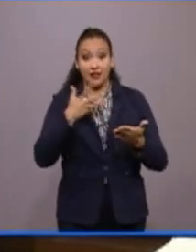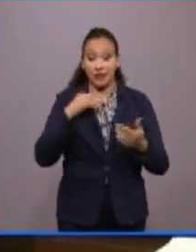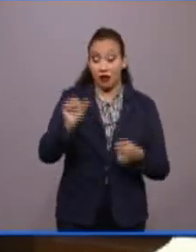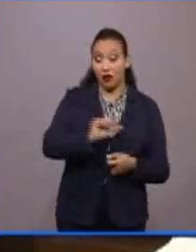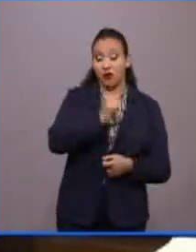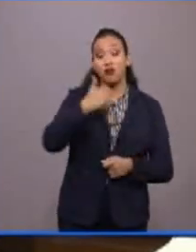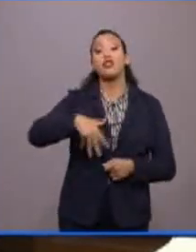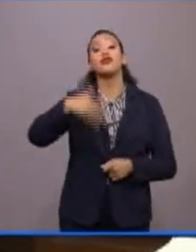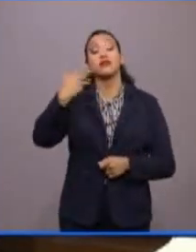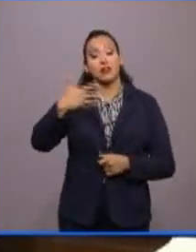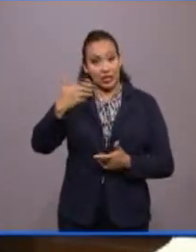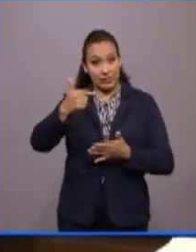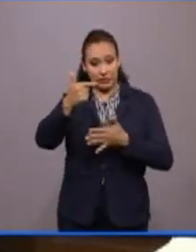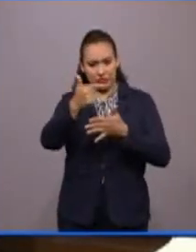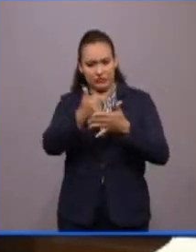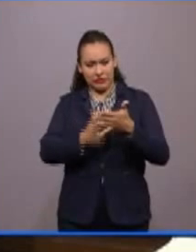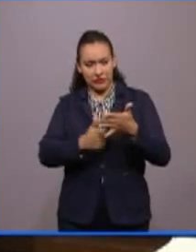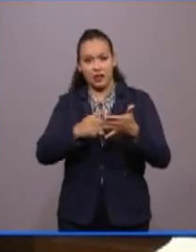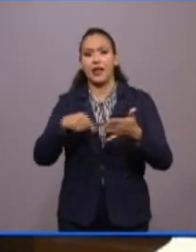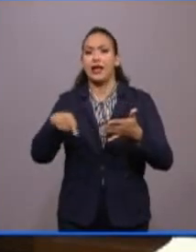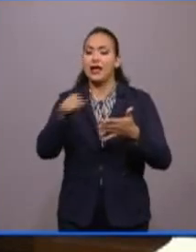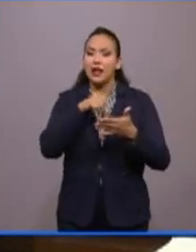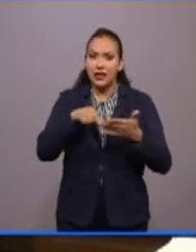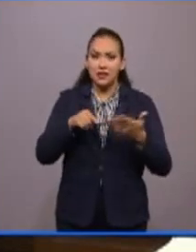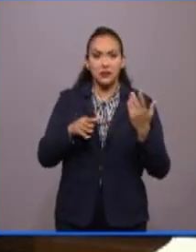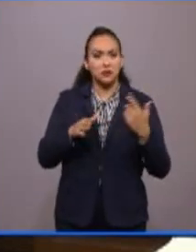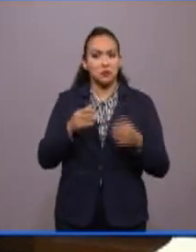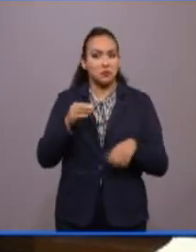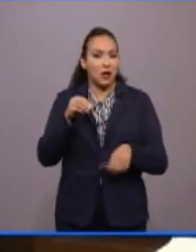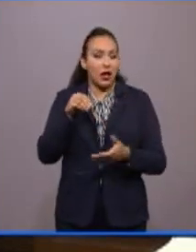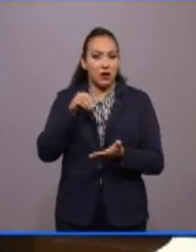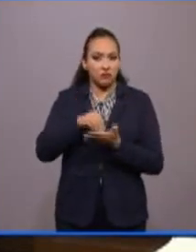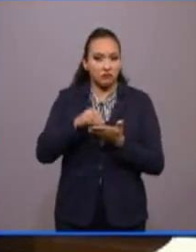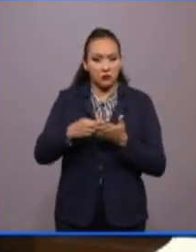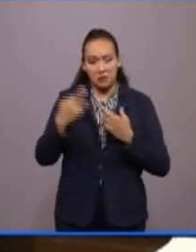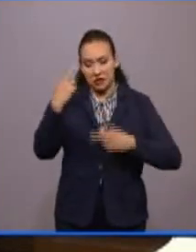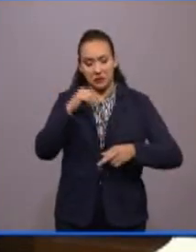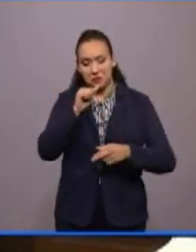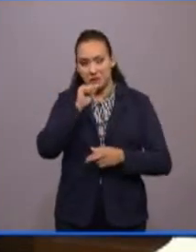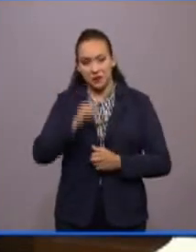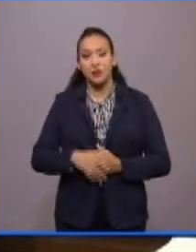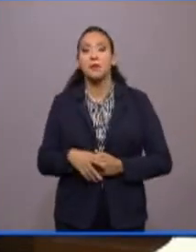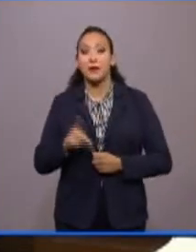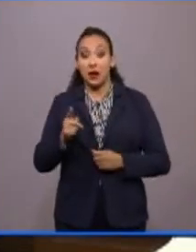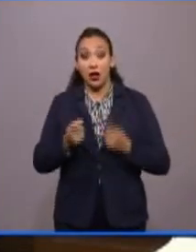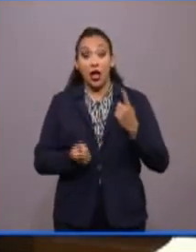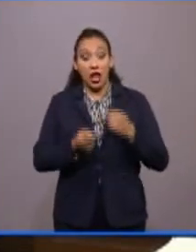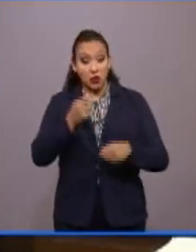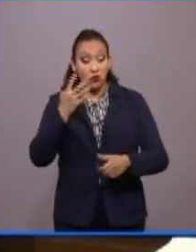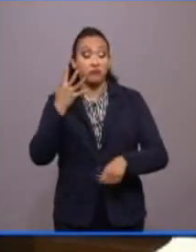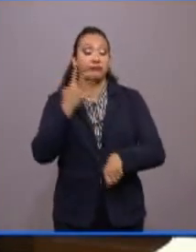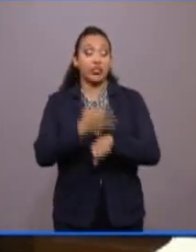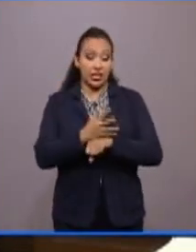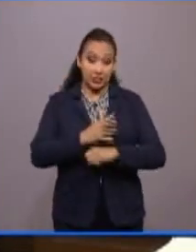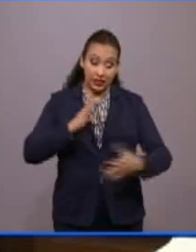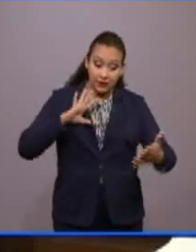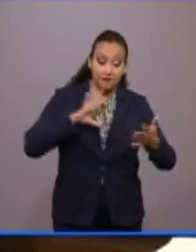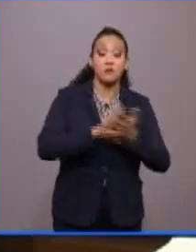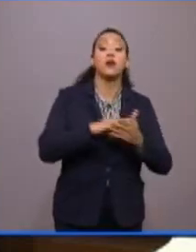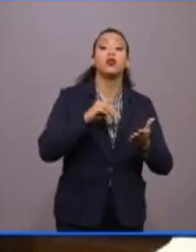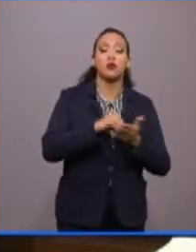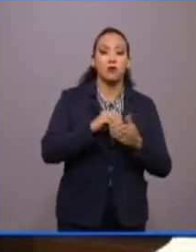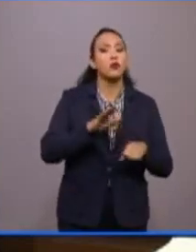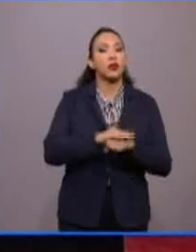15 supuestos que se mantienen intocados y que sancionan penalmente muchas conductas contra